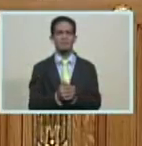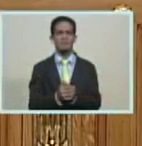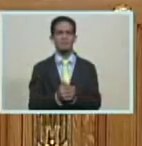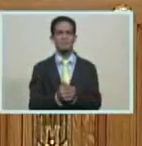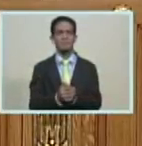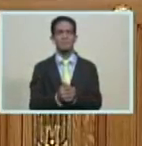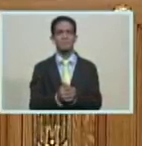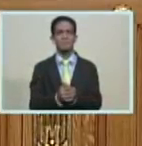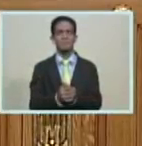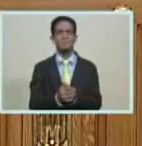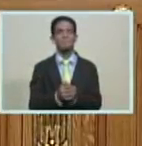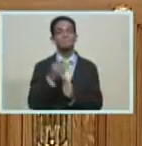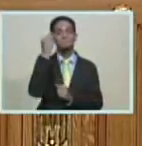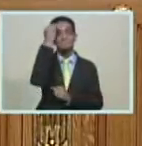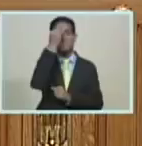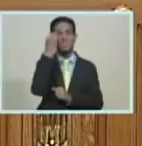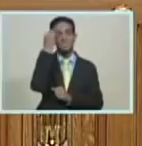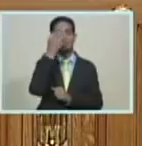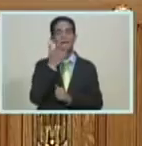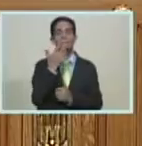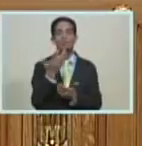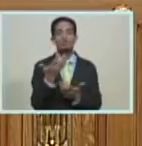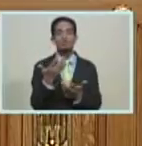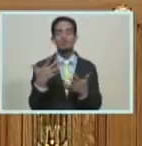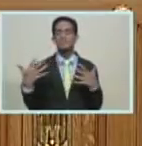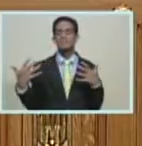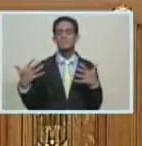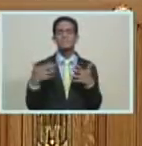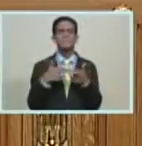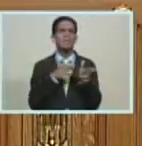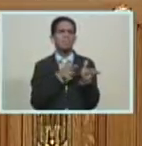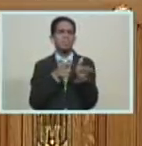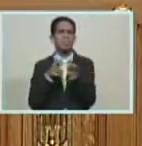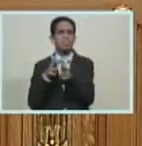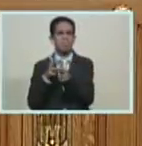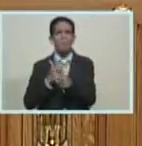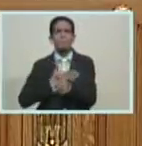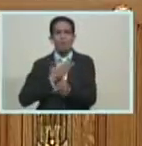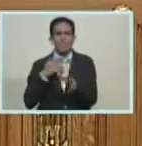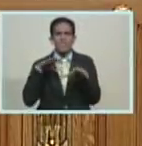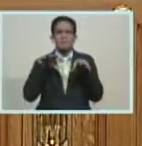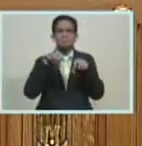Y que creía efectivamente que por la lucha armada iban a la toma del poder